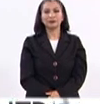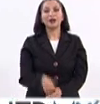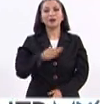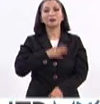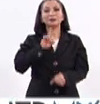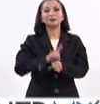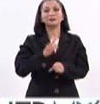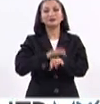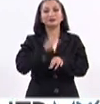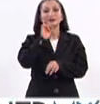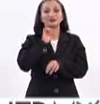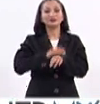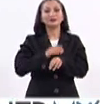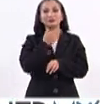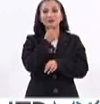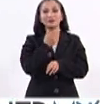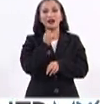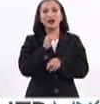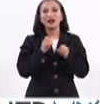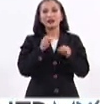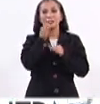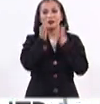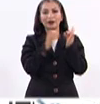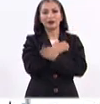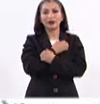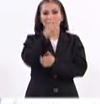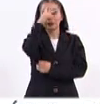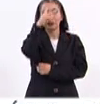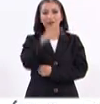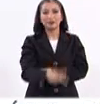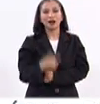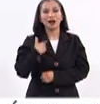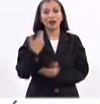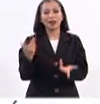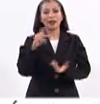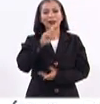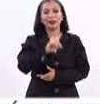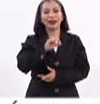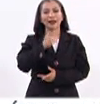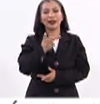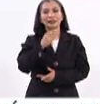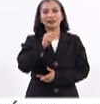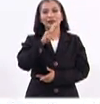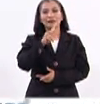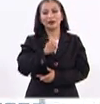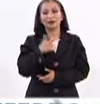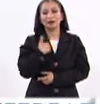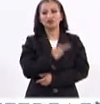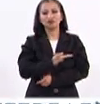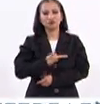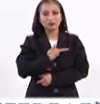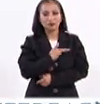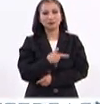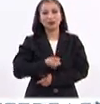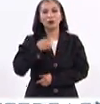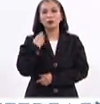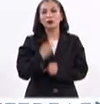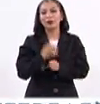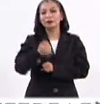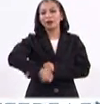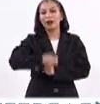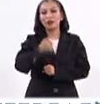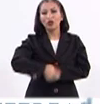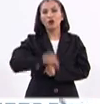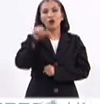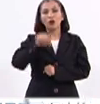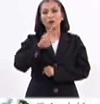Muy buenos días, amigas y amigos de la Agencia Informativa de Educación de México, de Televisión Educativa. Nos da muchísimo gusto tener la oportunidad de